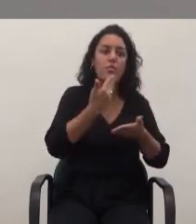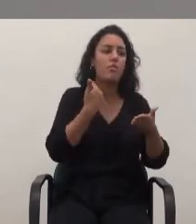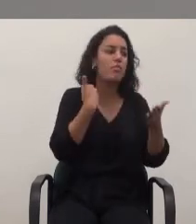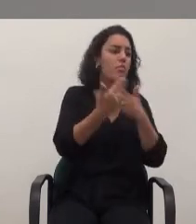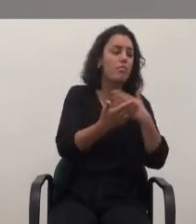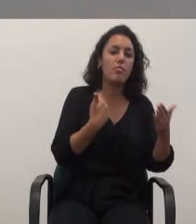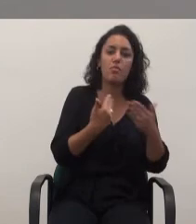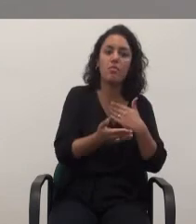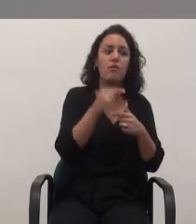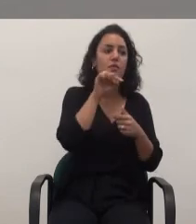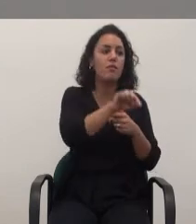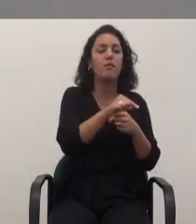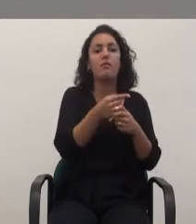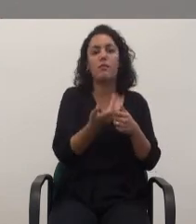poco